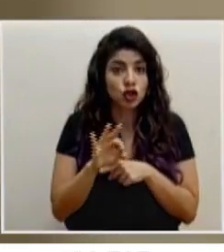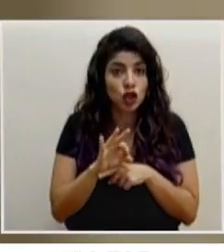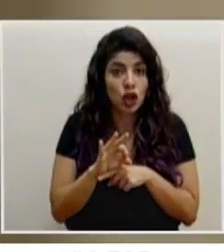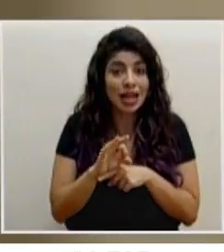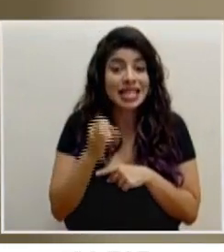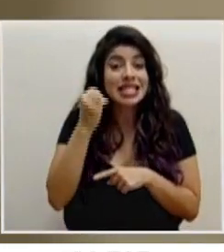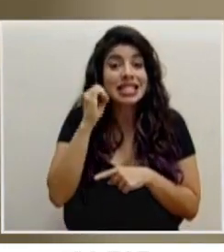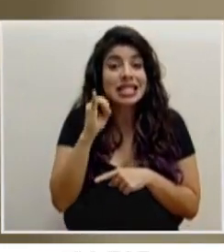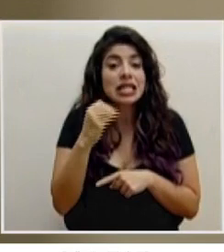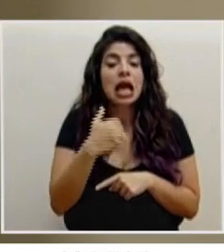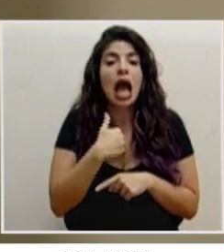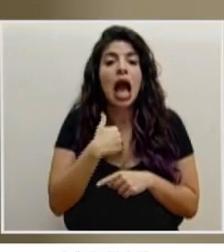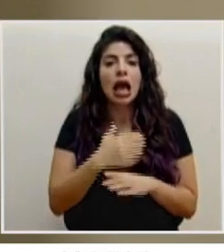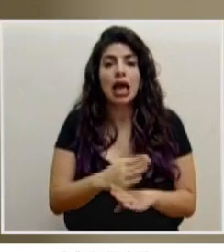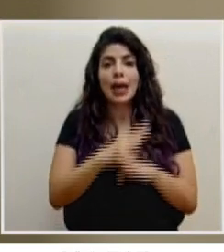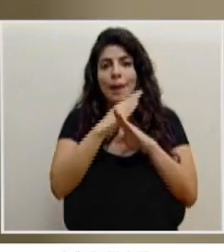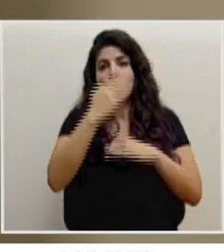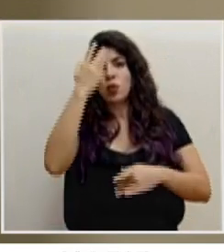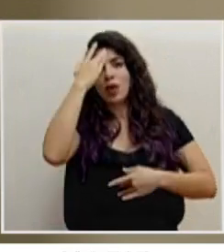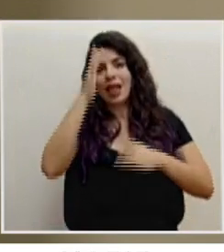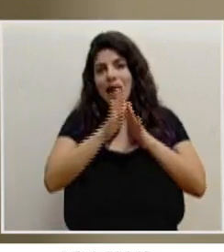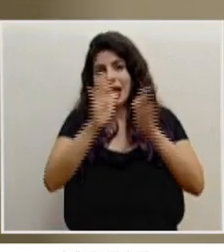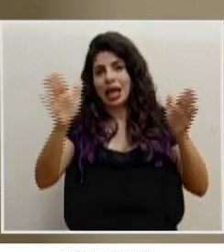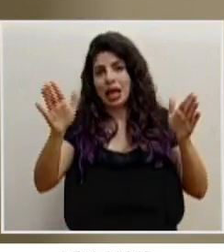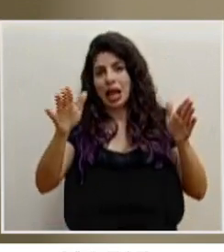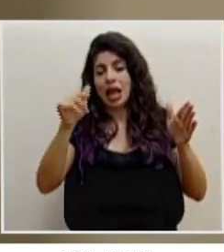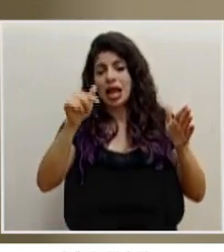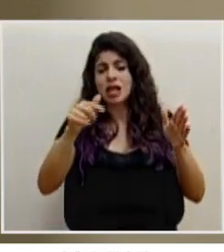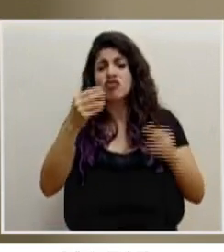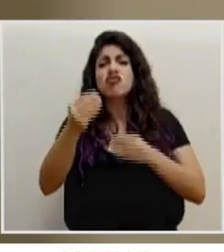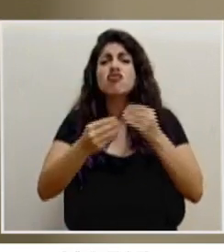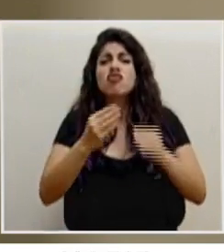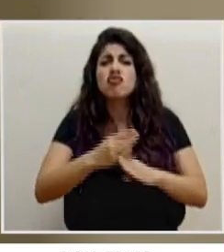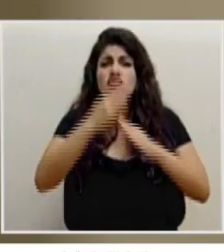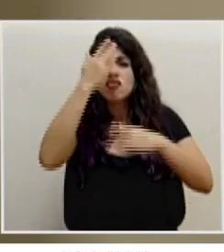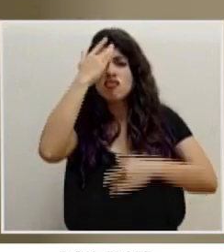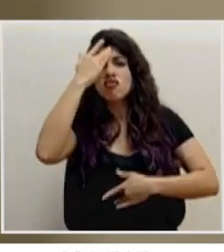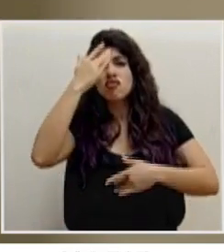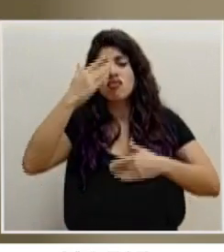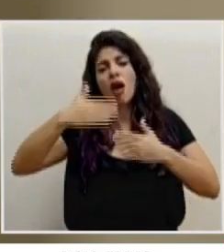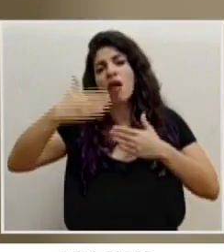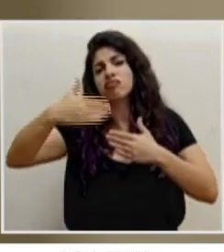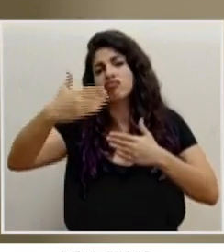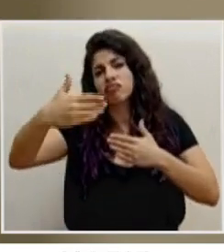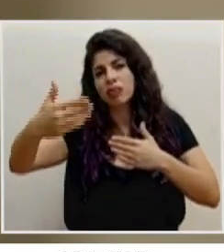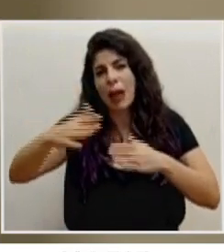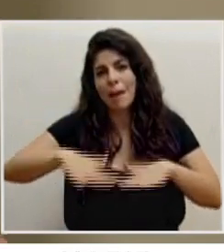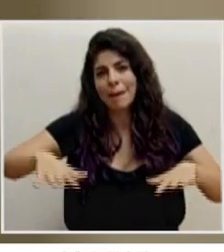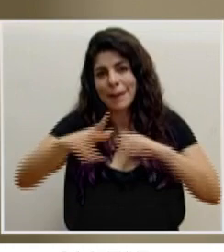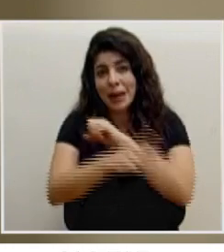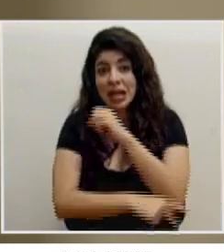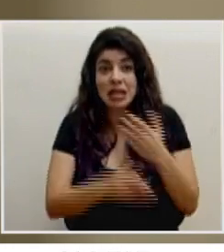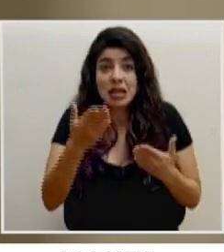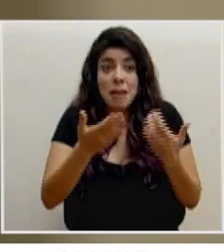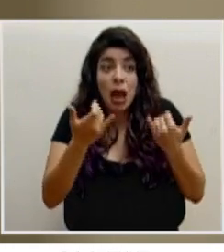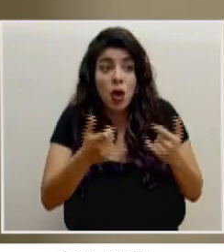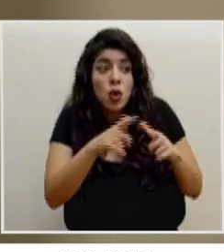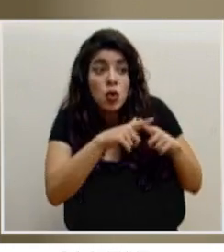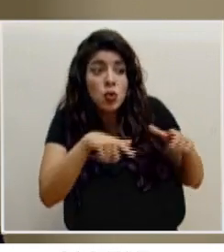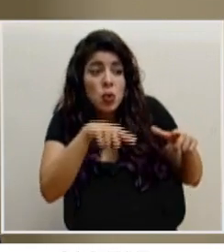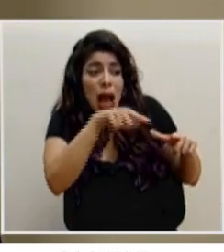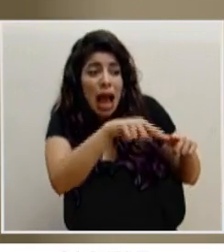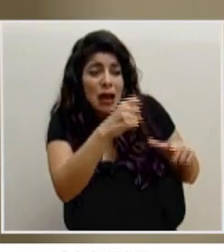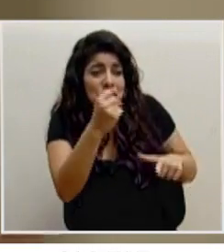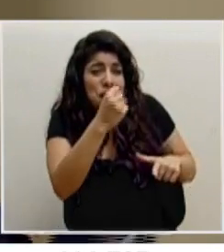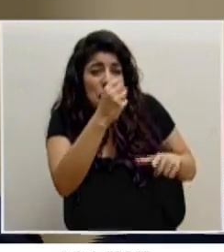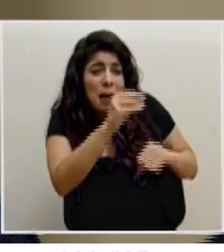una inmunidad de rebaño, una inmunidad colectiva, y eso lo vamos construyendo en todos los flancos del país. Igual pueden haber zonas de, en este momento, mucho contagio, pero